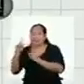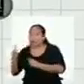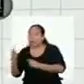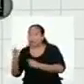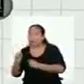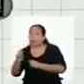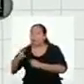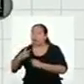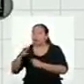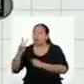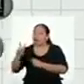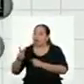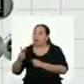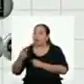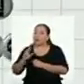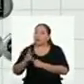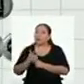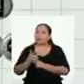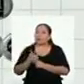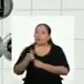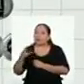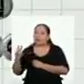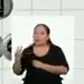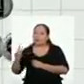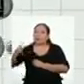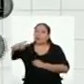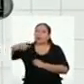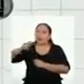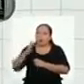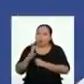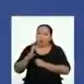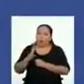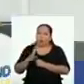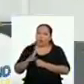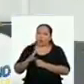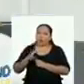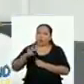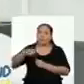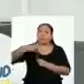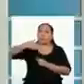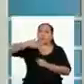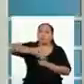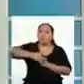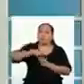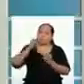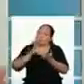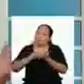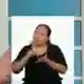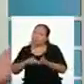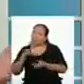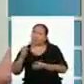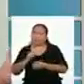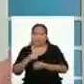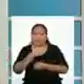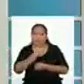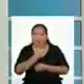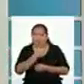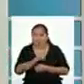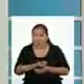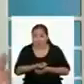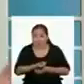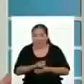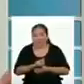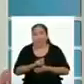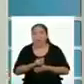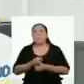el segundo dos soles, el tercero, el doble de dos que es cuatro. Sí, pues, mucho más. ¿Te gustó más la progresión